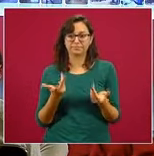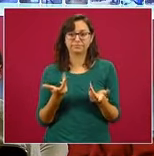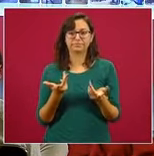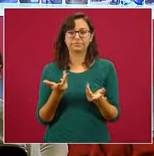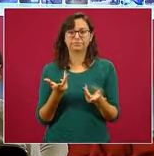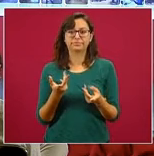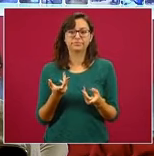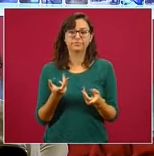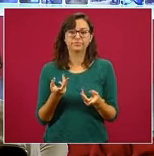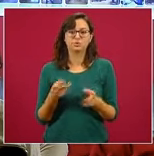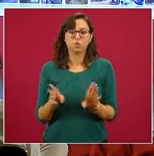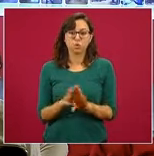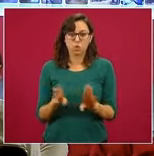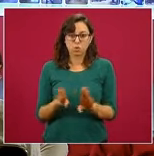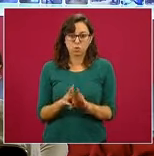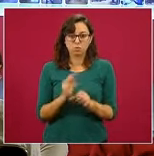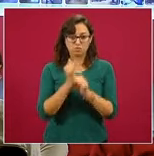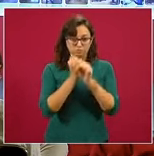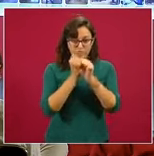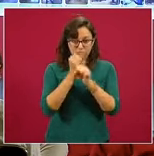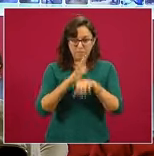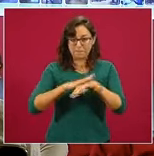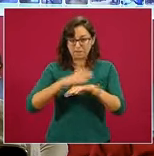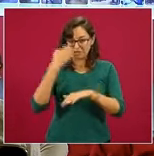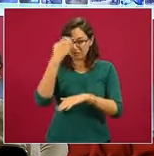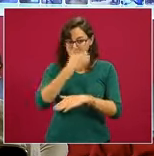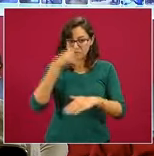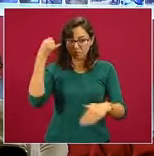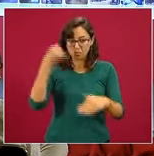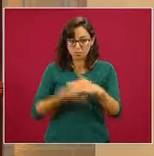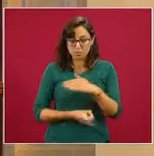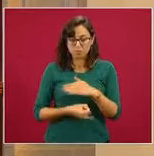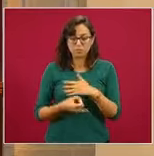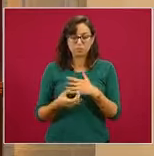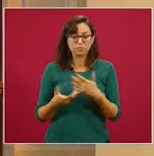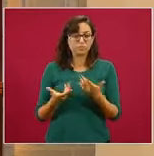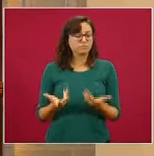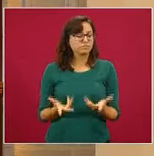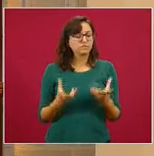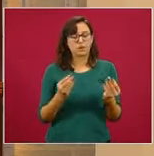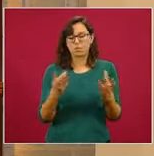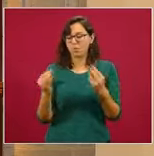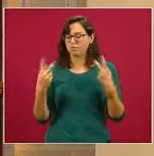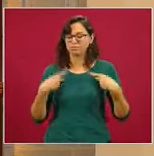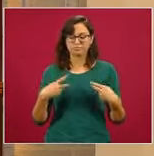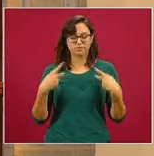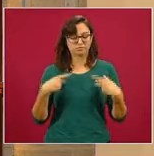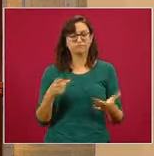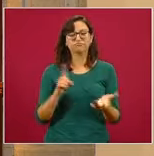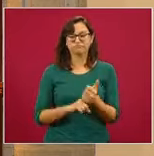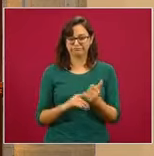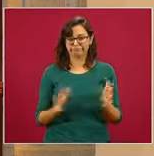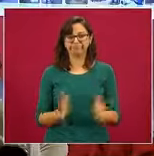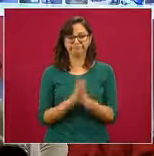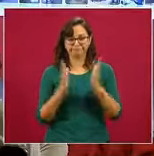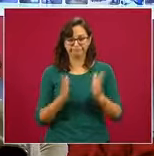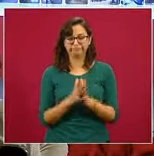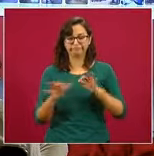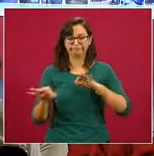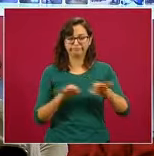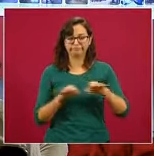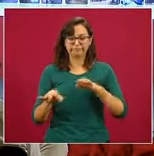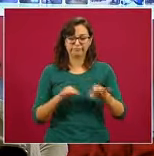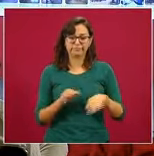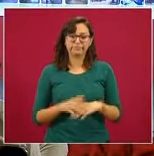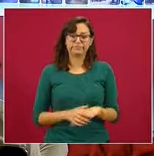buscar evaluaciones técnicas de los estuches comerciales que están. Hay muchas personas que están trabajando atrás de esto. Y bueno, pues